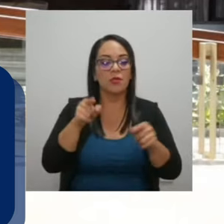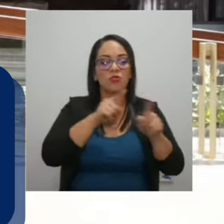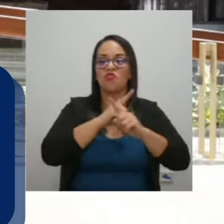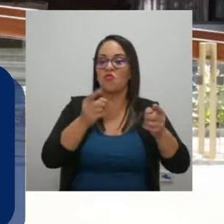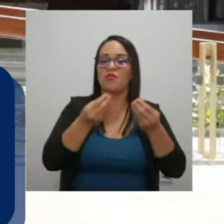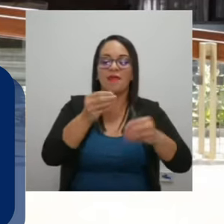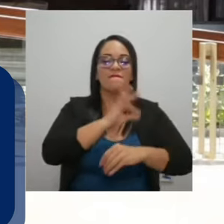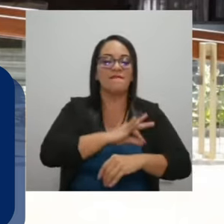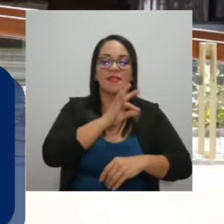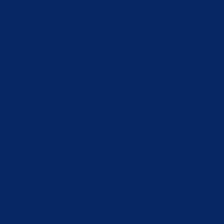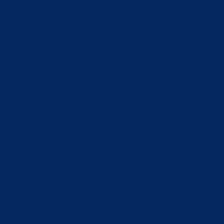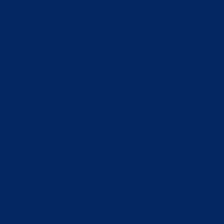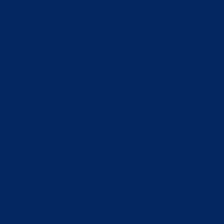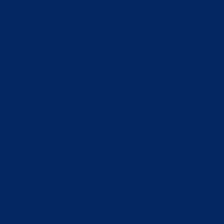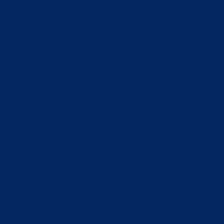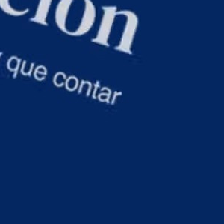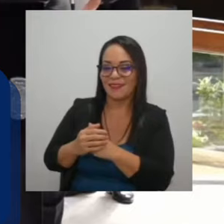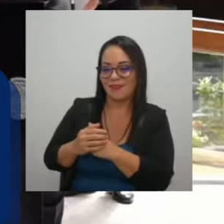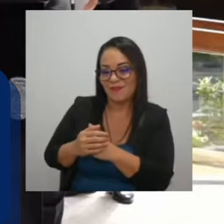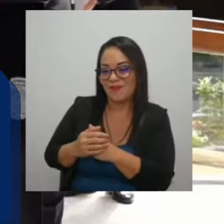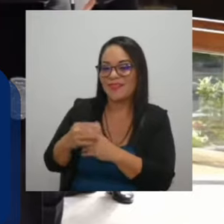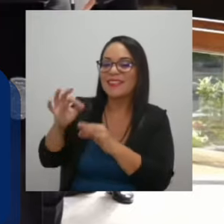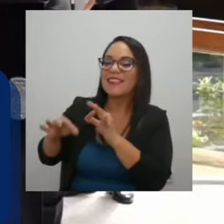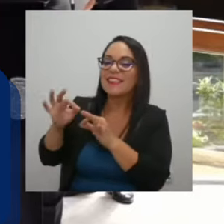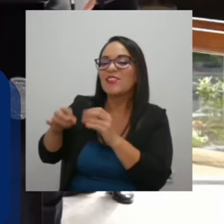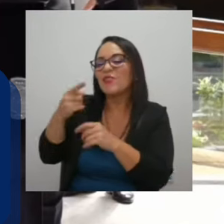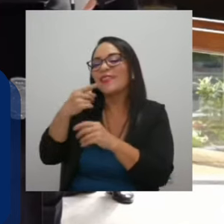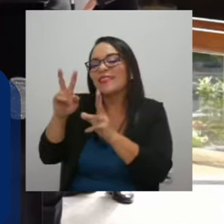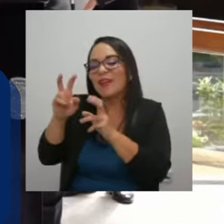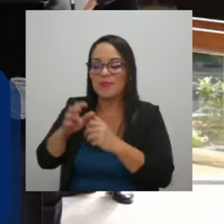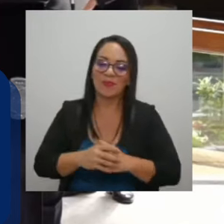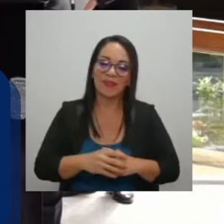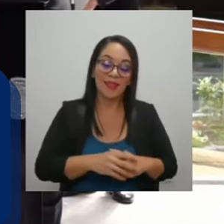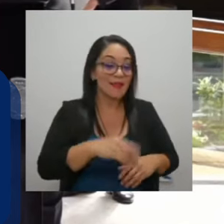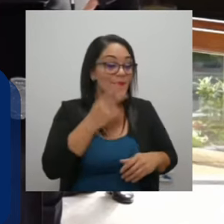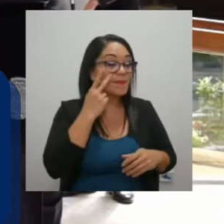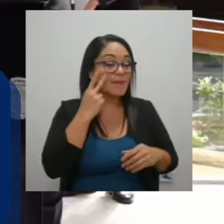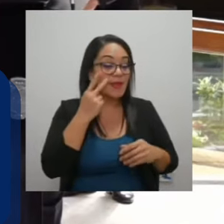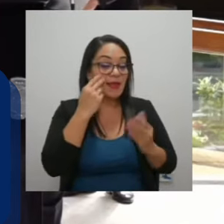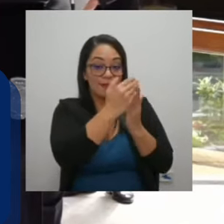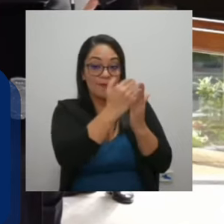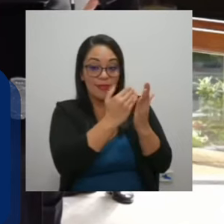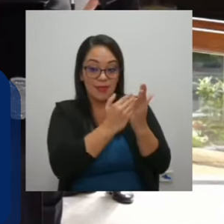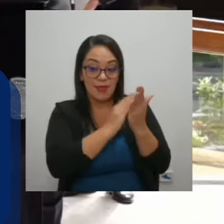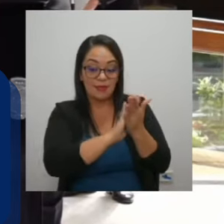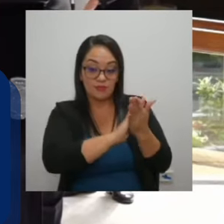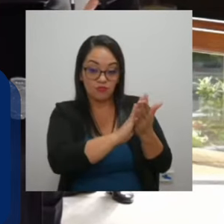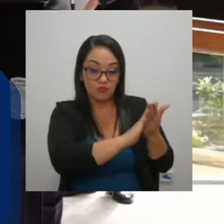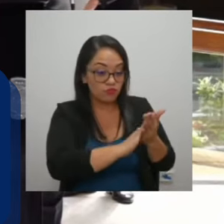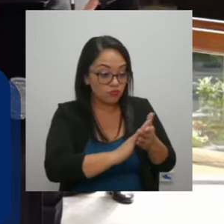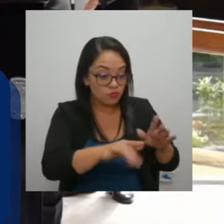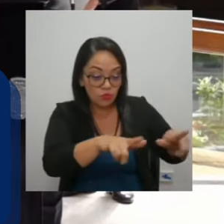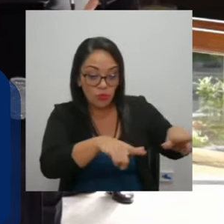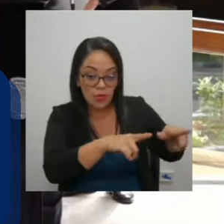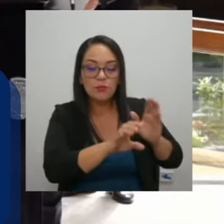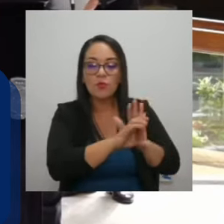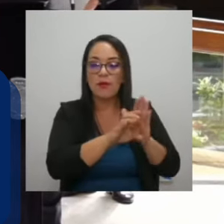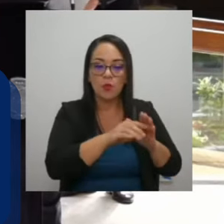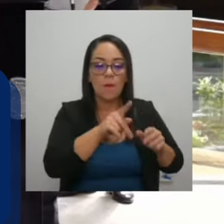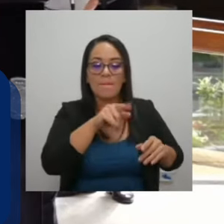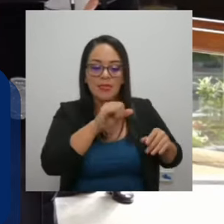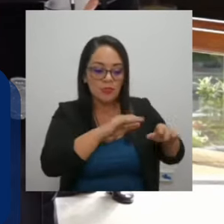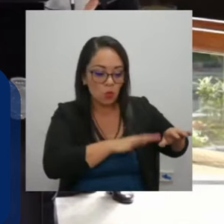pena, sino a dos tercios de la pena. Las medidas físico-sanitarias se basan principalmente en cosas como pisos,